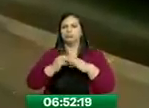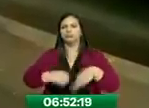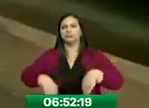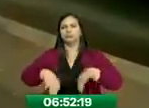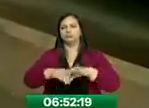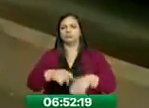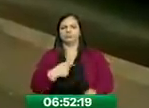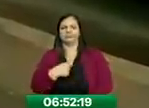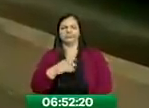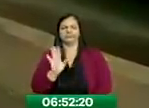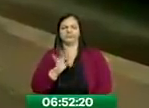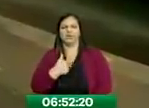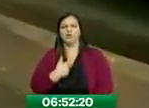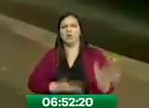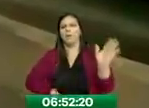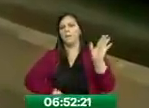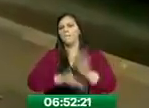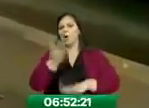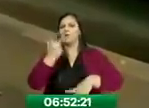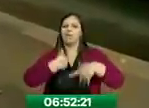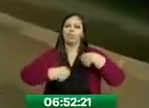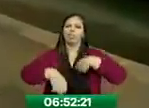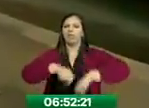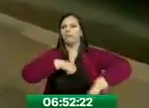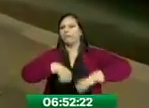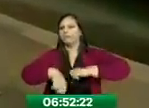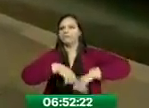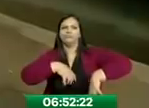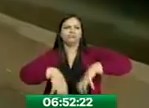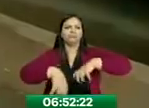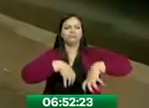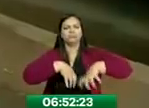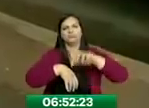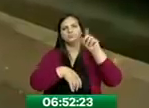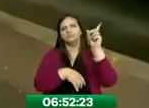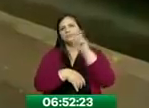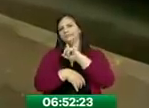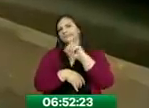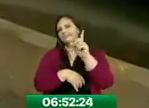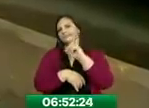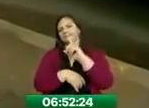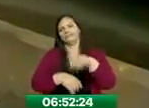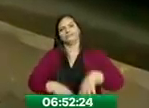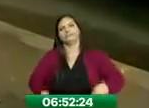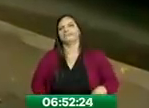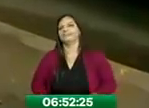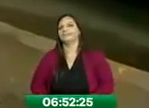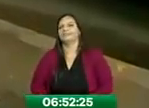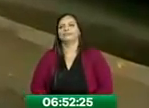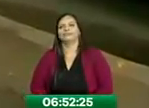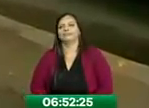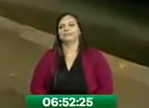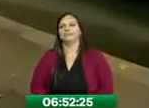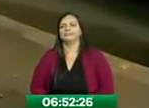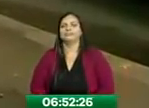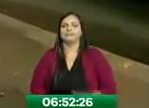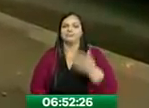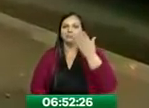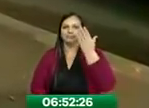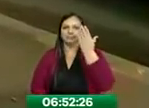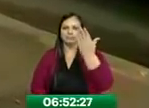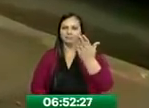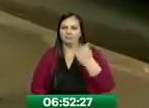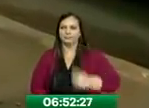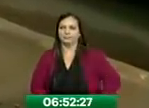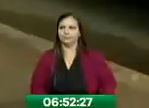convirtamos en personas propensas o vulnerables a contraer el coronavirus y vernos afectados nosotros, nuestros seres queridos. José Luis, amables televidentes,